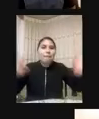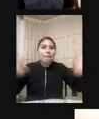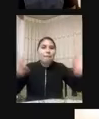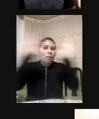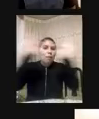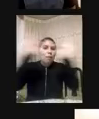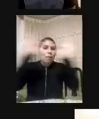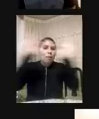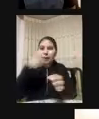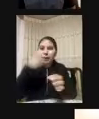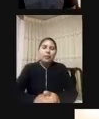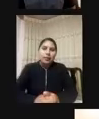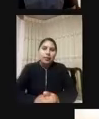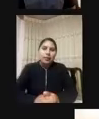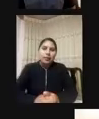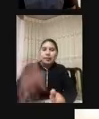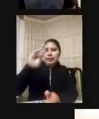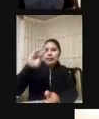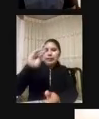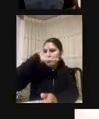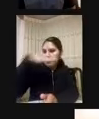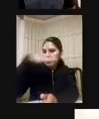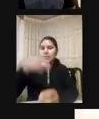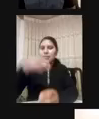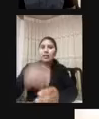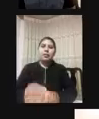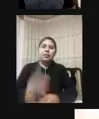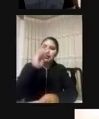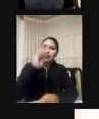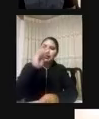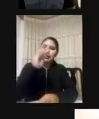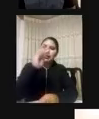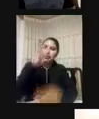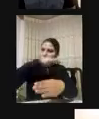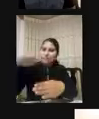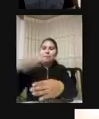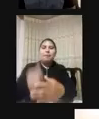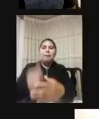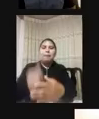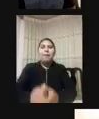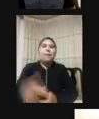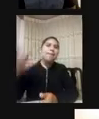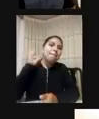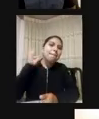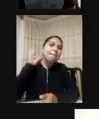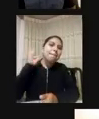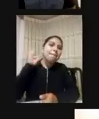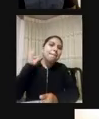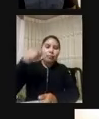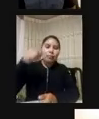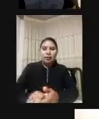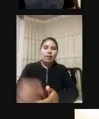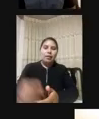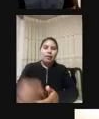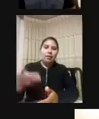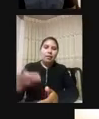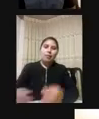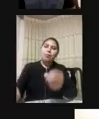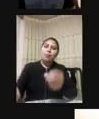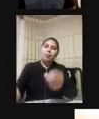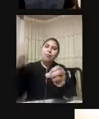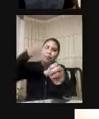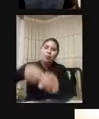7:30 en la transmisión en vivo de la página del Gobierno Autónomo Municipal del Alto. Muchas gracias, queridas